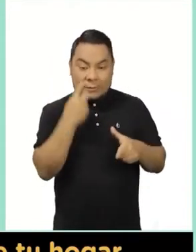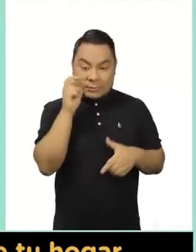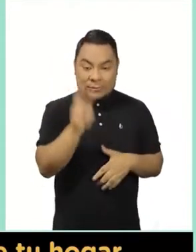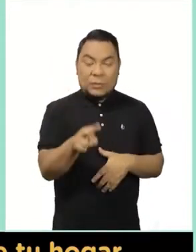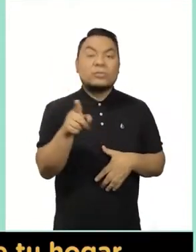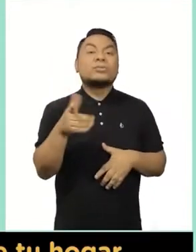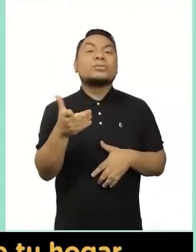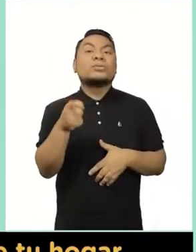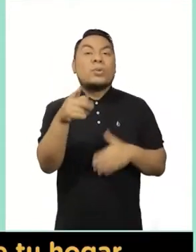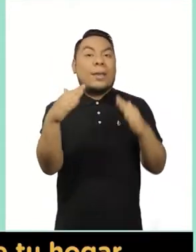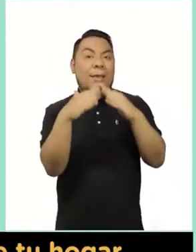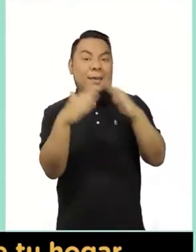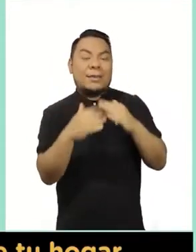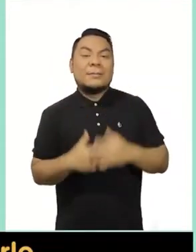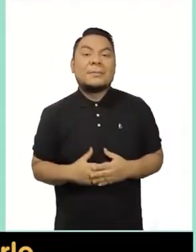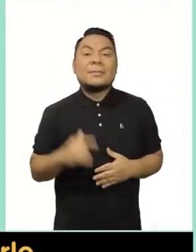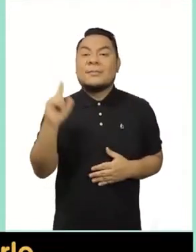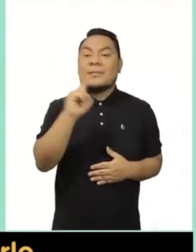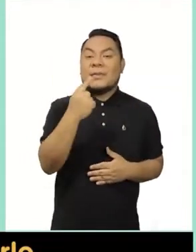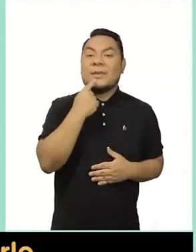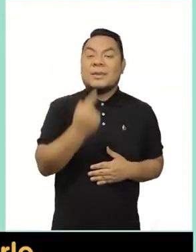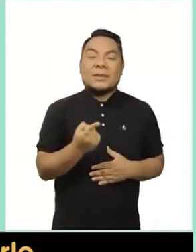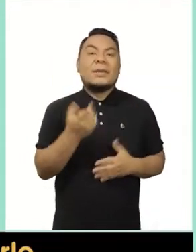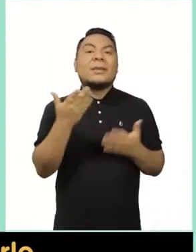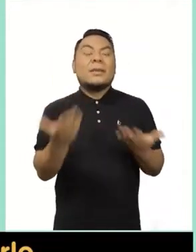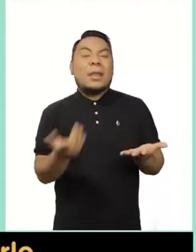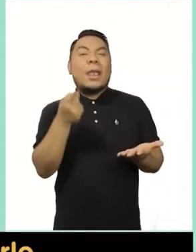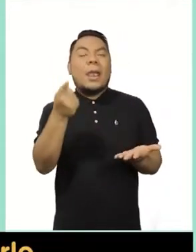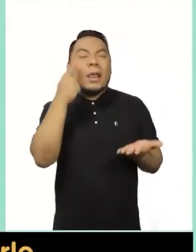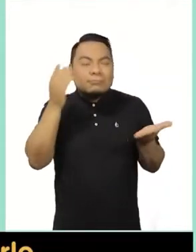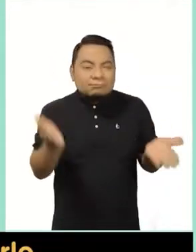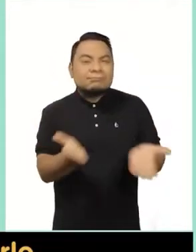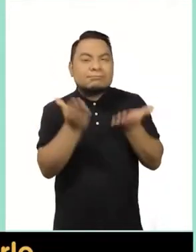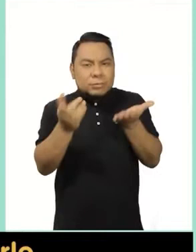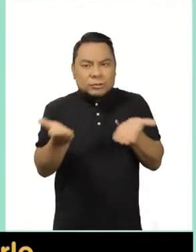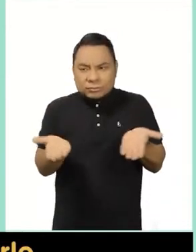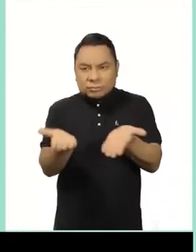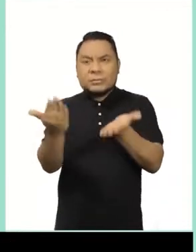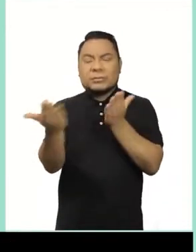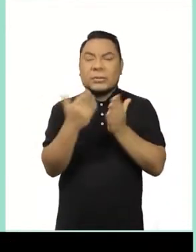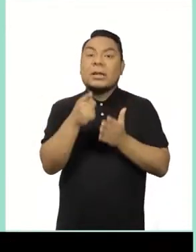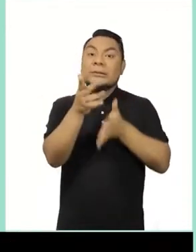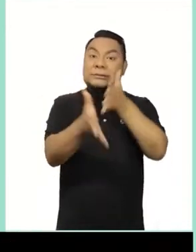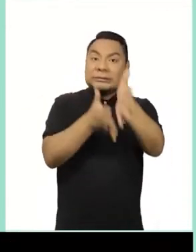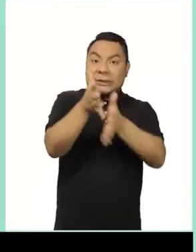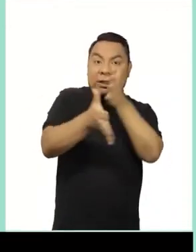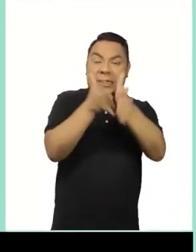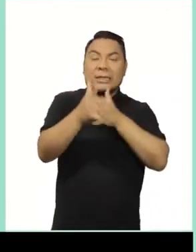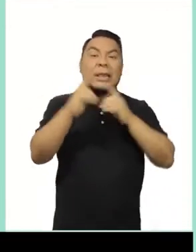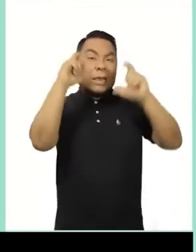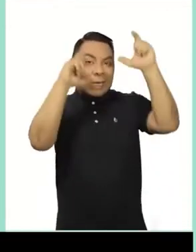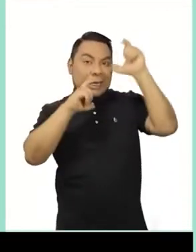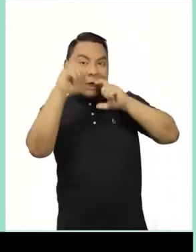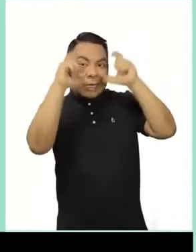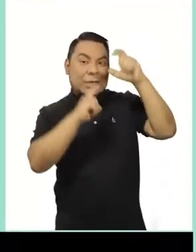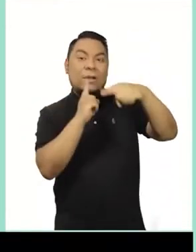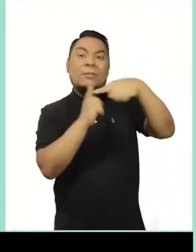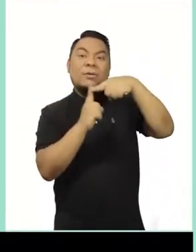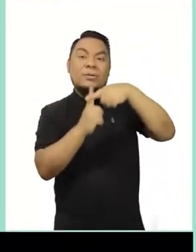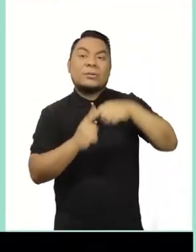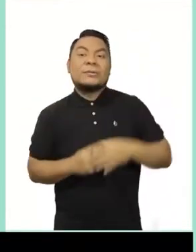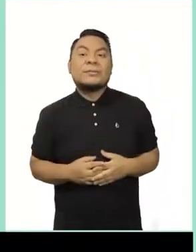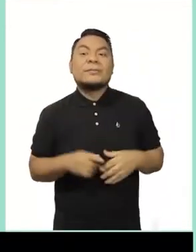lugar visible en tu hogar. No dejes de estimularla o estimularlo con señas y gestos